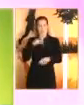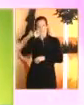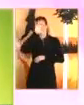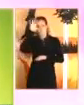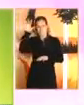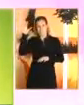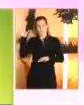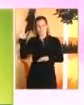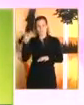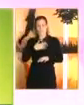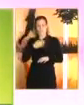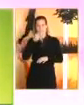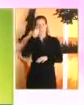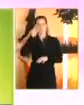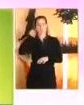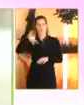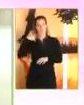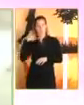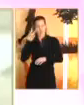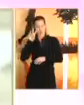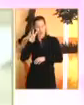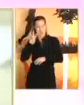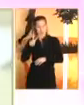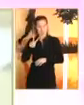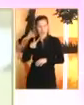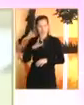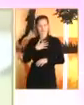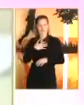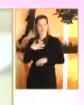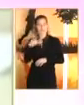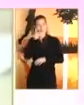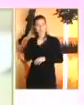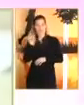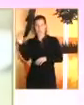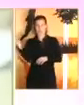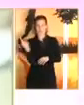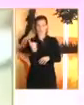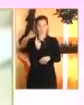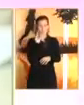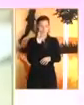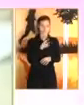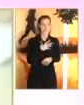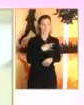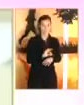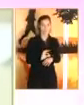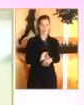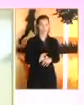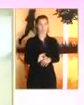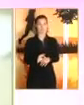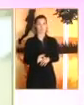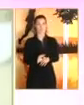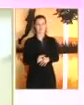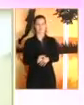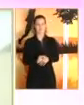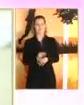con mi ADN, señoras y señores. Quien se quiera acercar por aquí a verlo lo puede venir a ver. Vamos a hacer un museo con mi